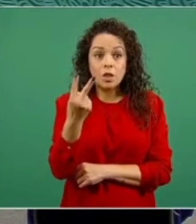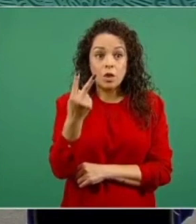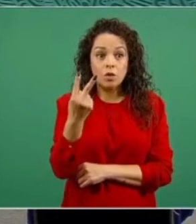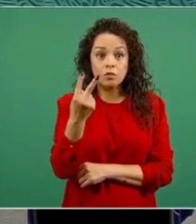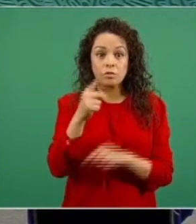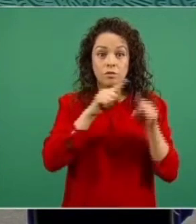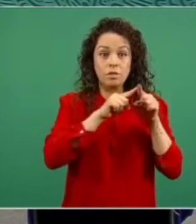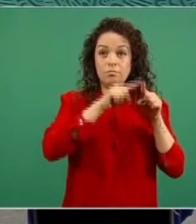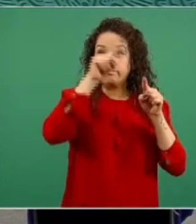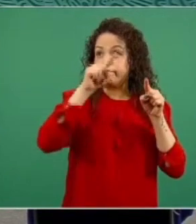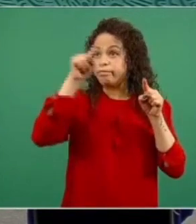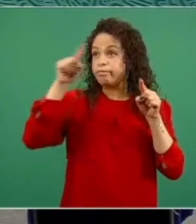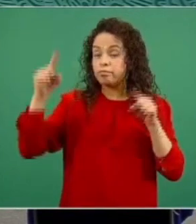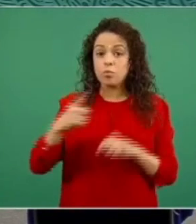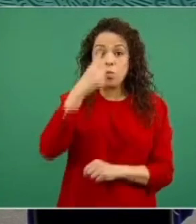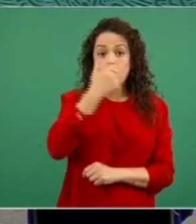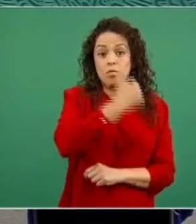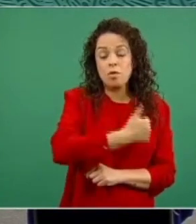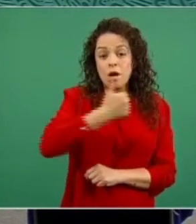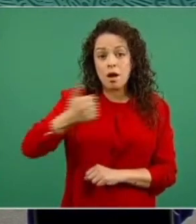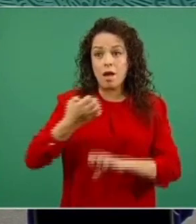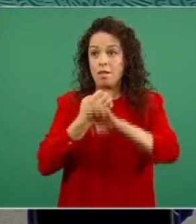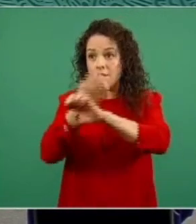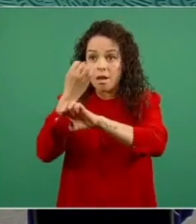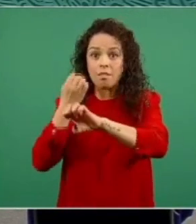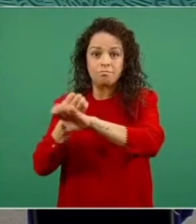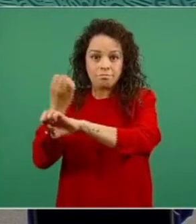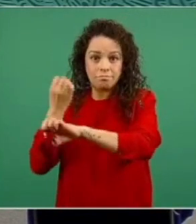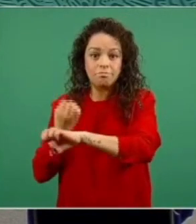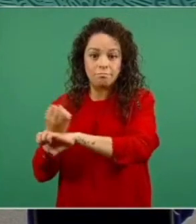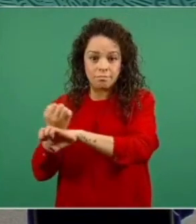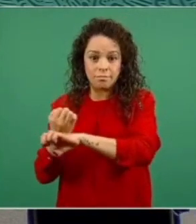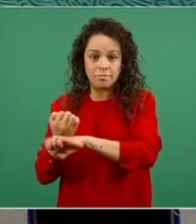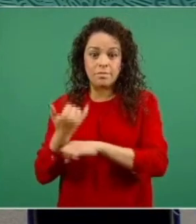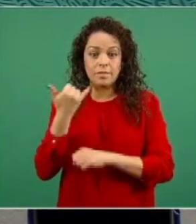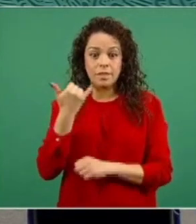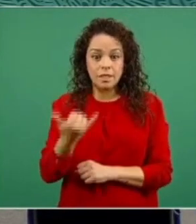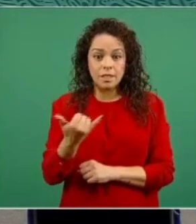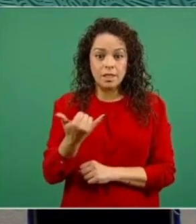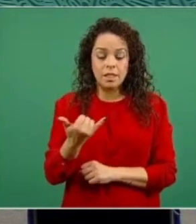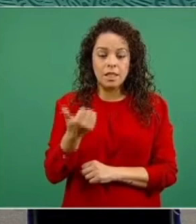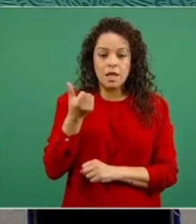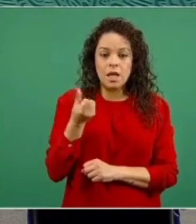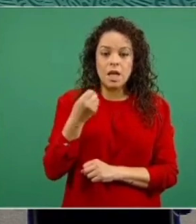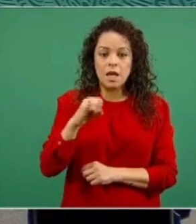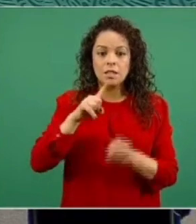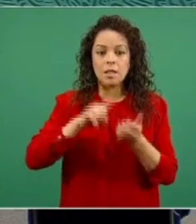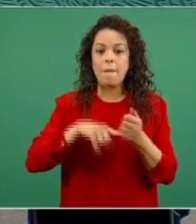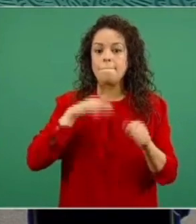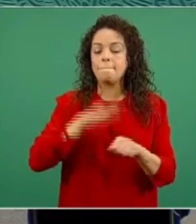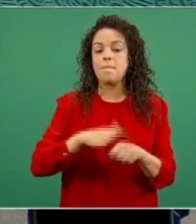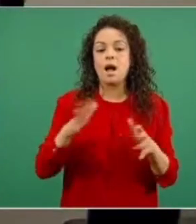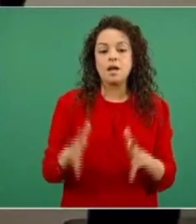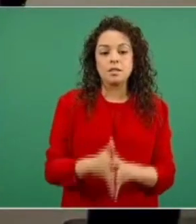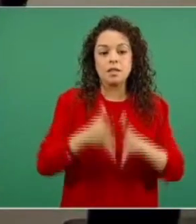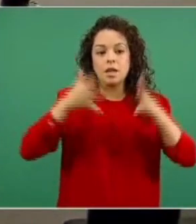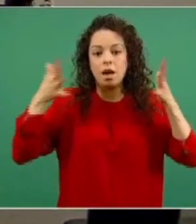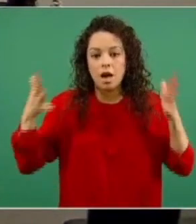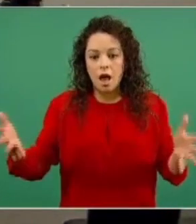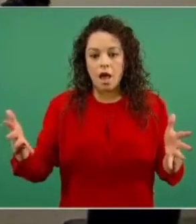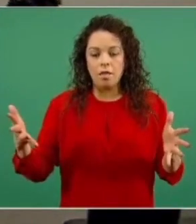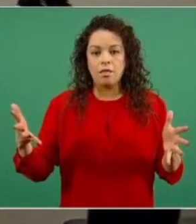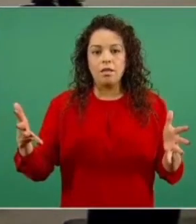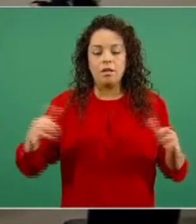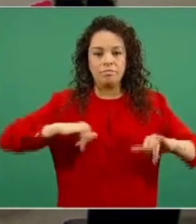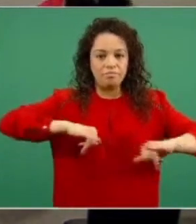una de las entidades federativas, y a su vez también las entidades federativas, más aún ellas, las entidades más grandes con